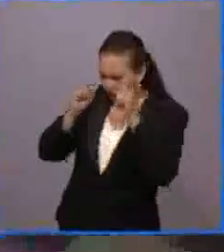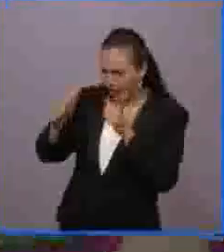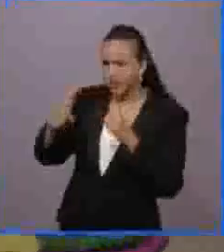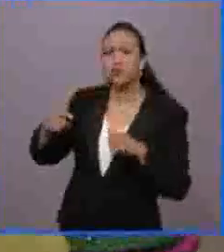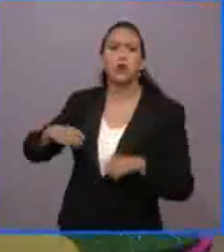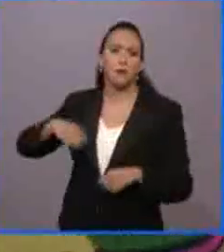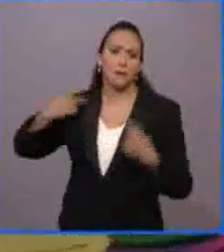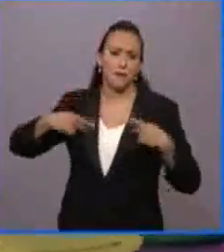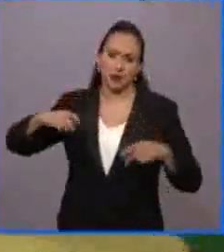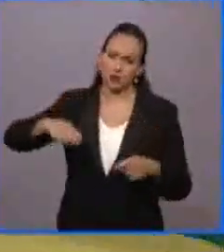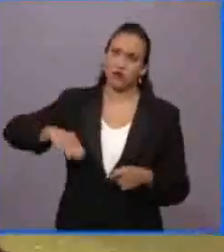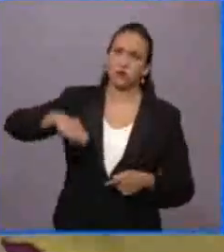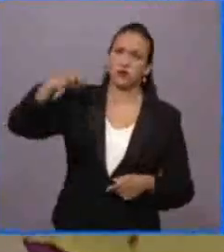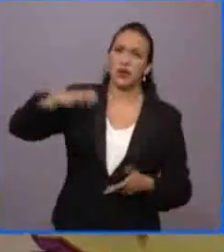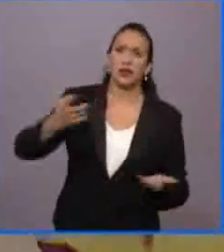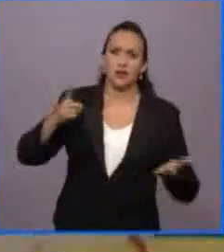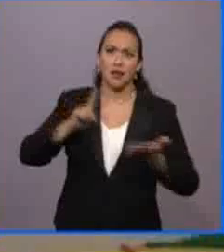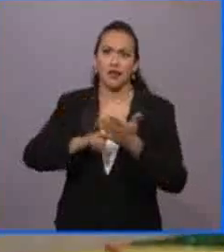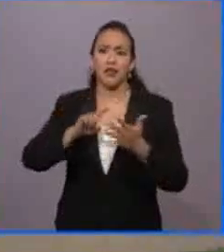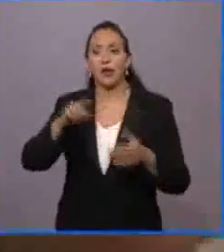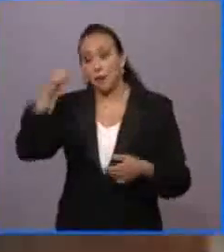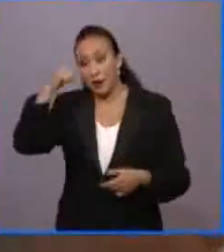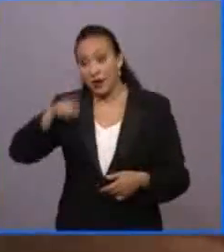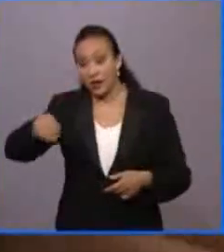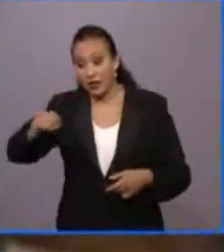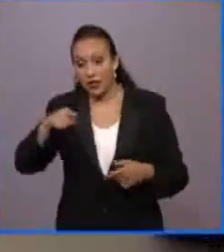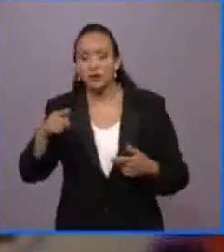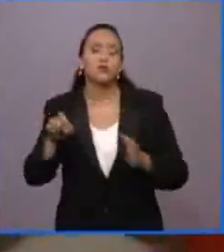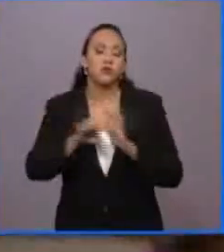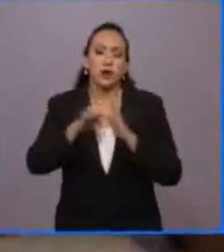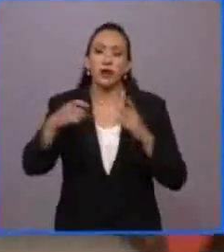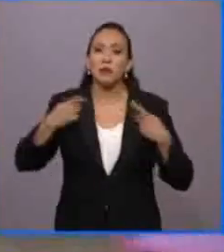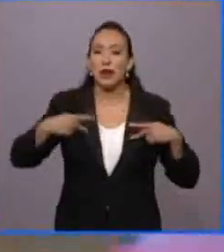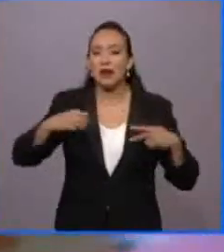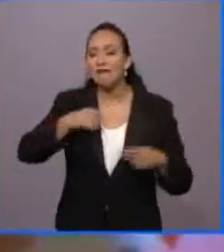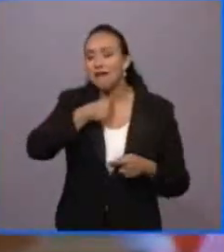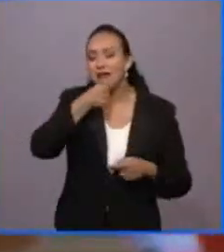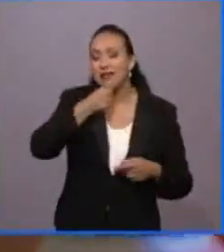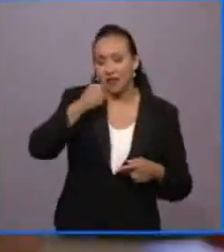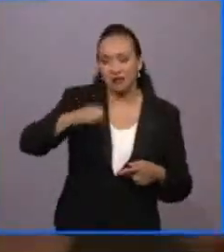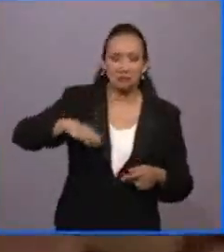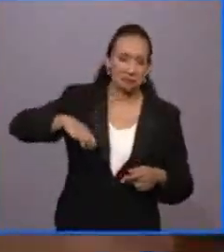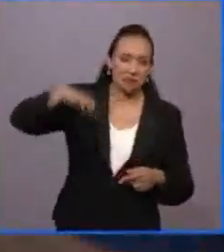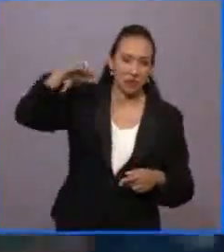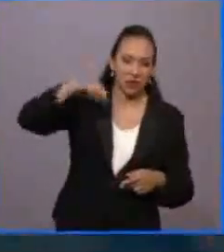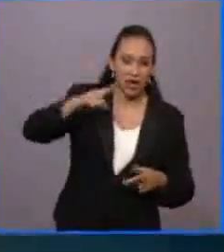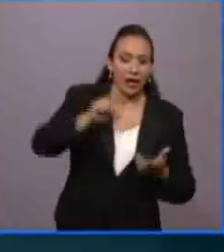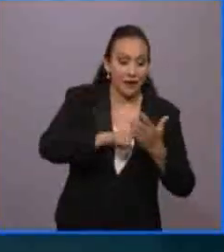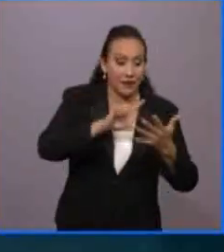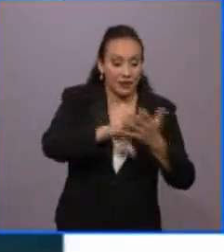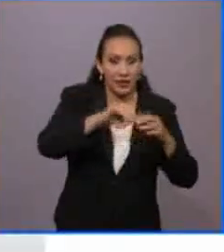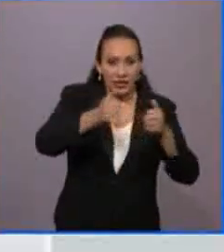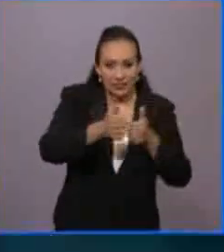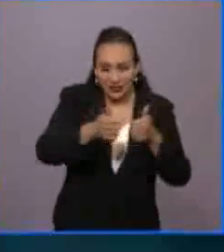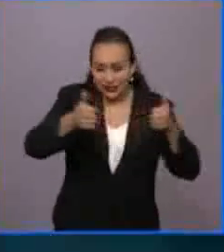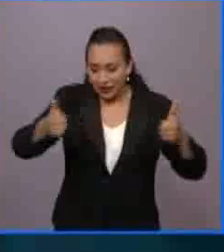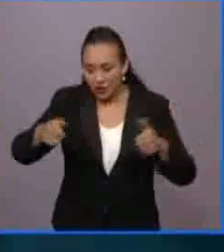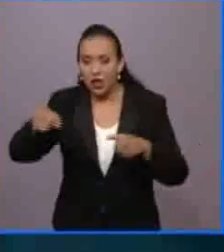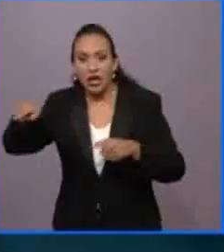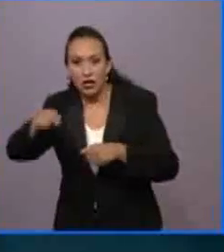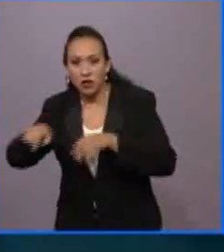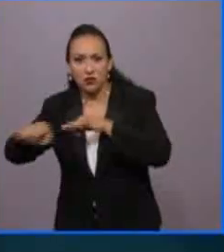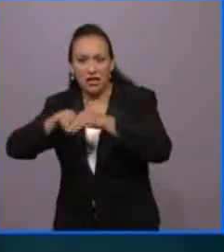sector de la población para mantenerles en espacios separados del resto de la población carcelaria, no someterles a trabajos